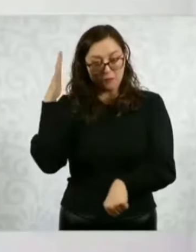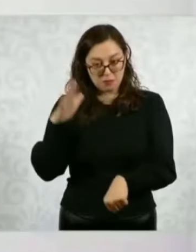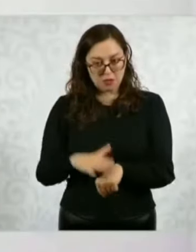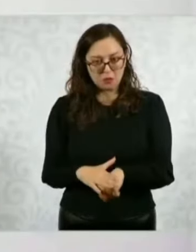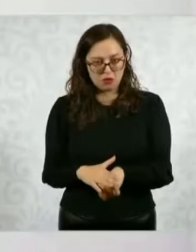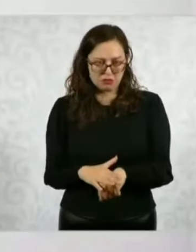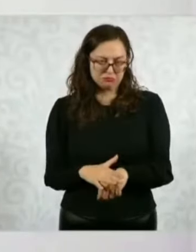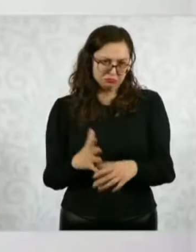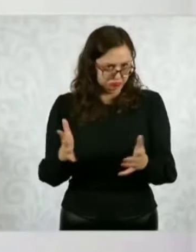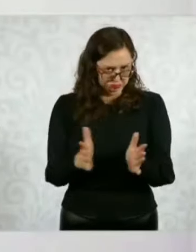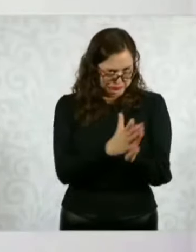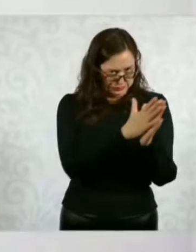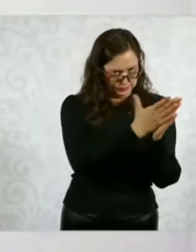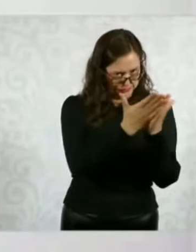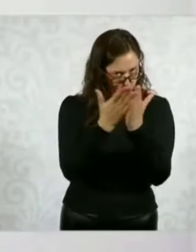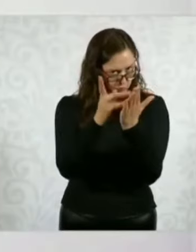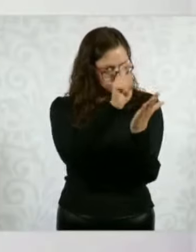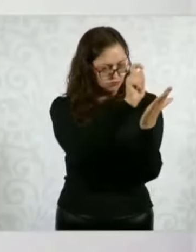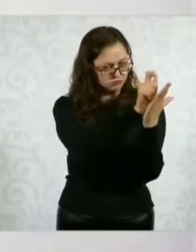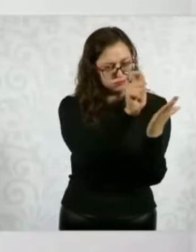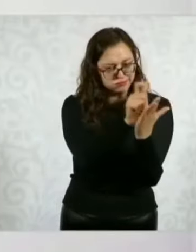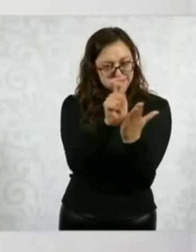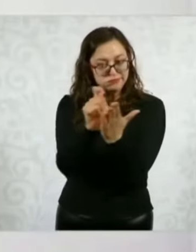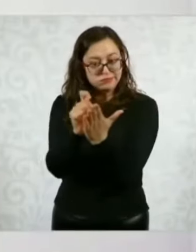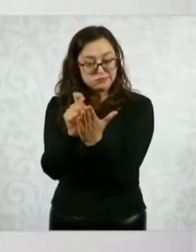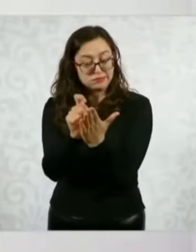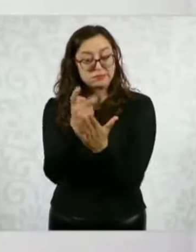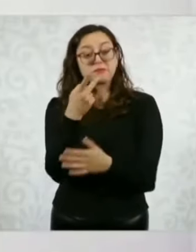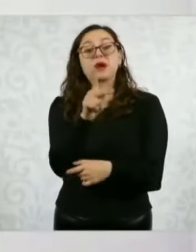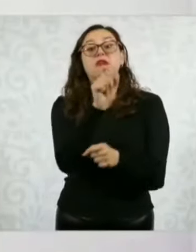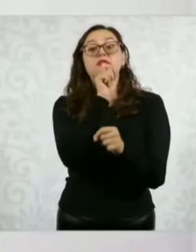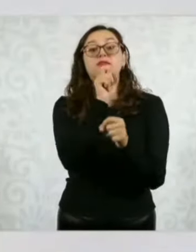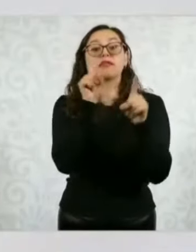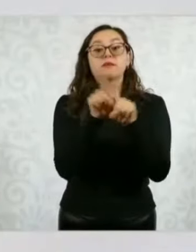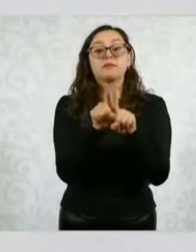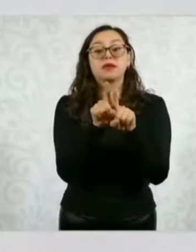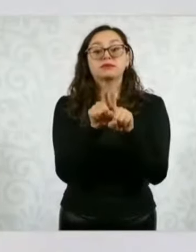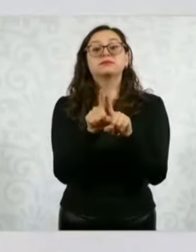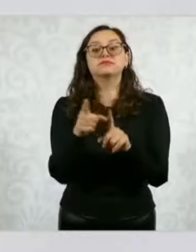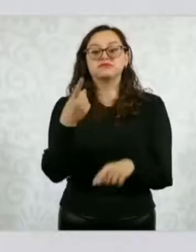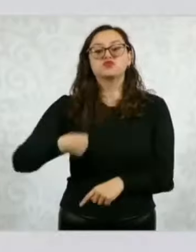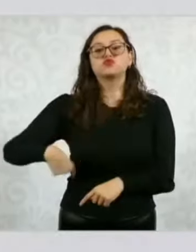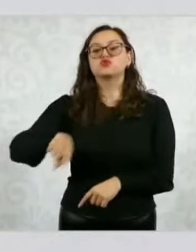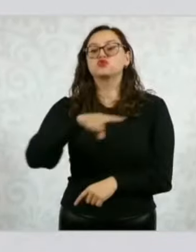formal, sino también continuará en la memoria